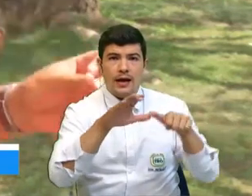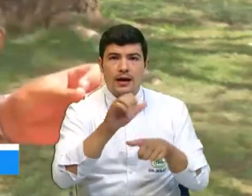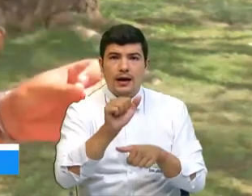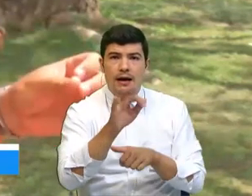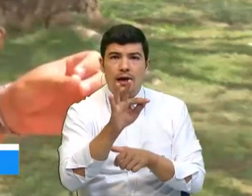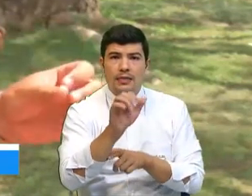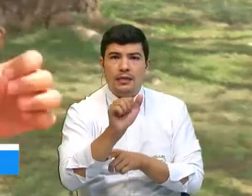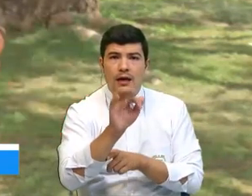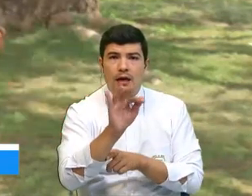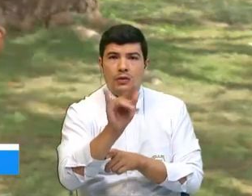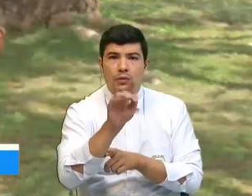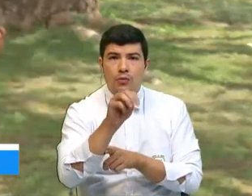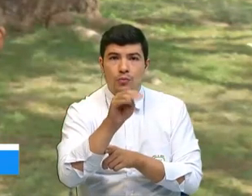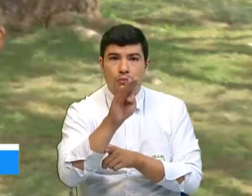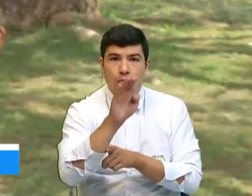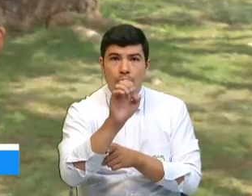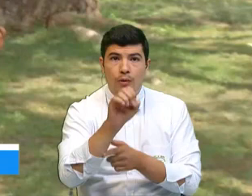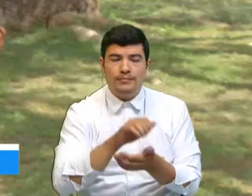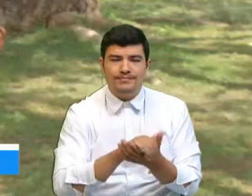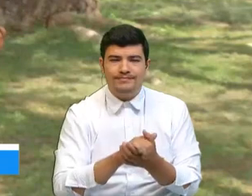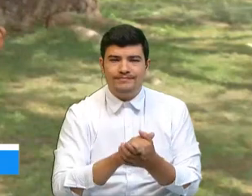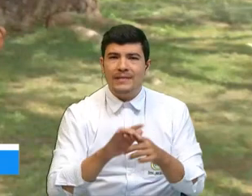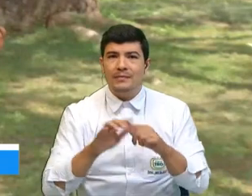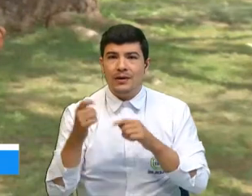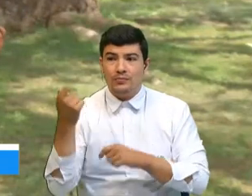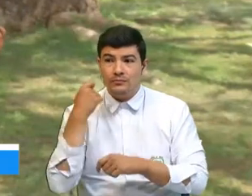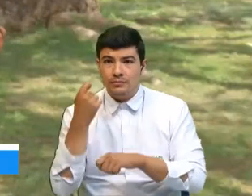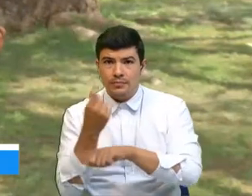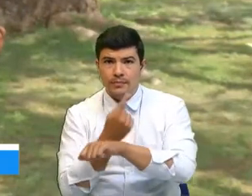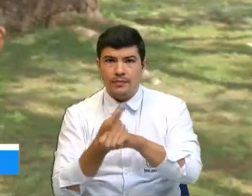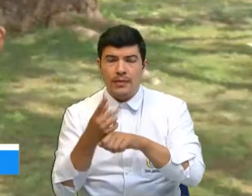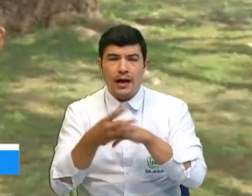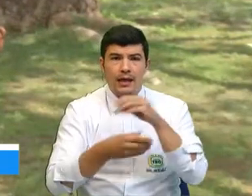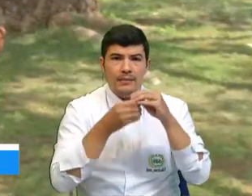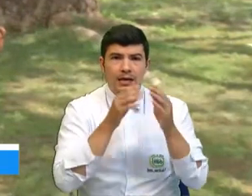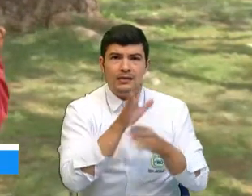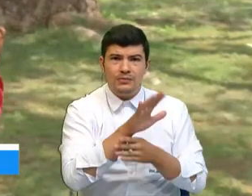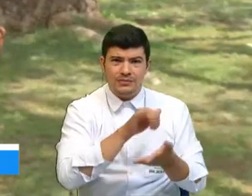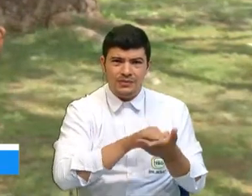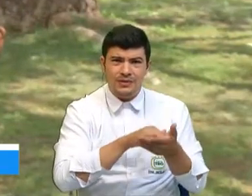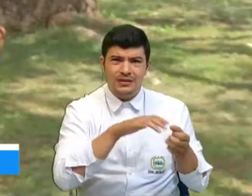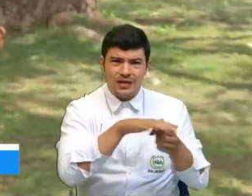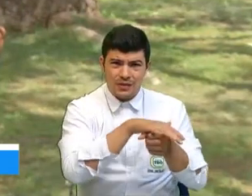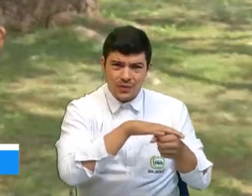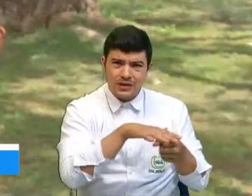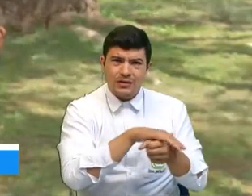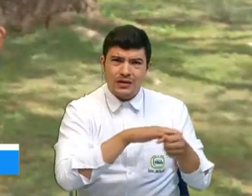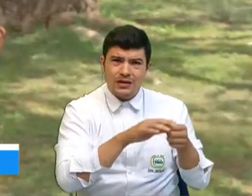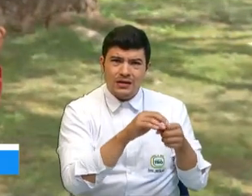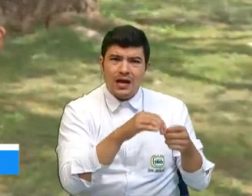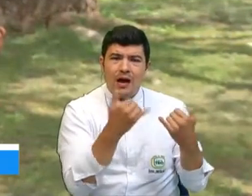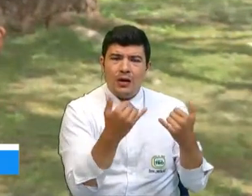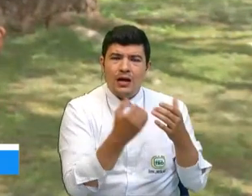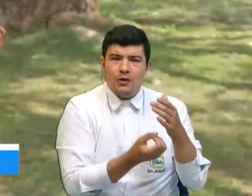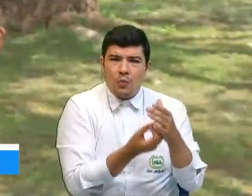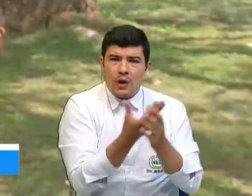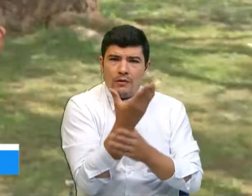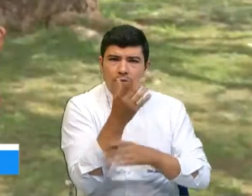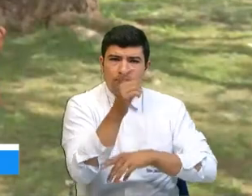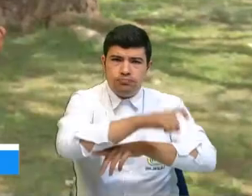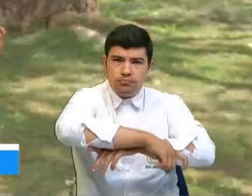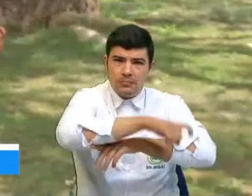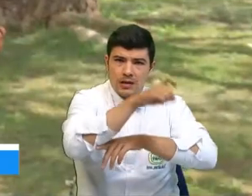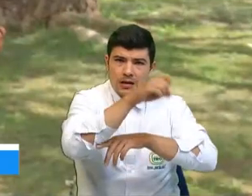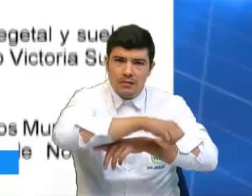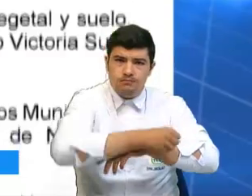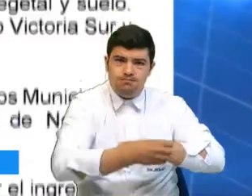en las últimas horas, aledaño a este tema de orden público, ocasionó un derrame de crudo en la zona rural del municipio de Tibú.